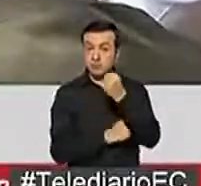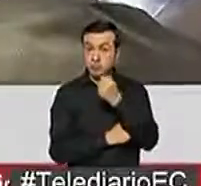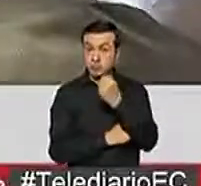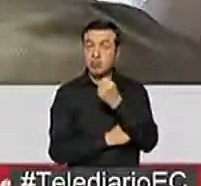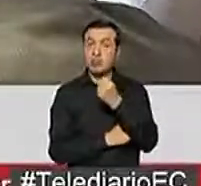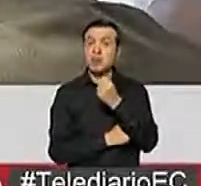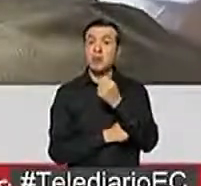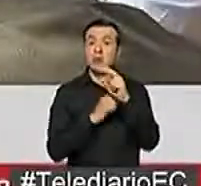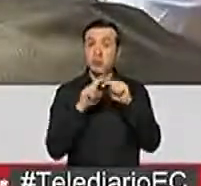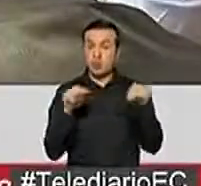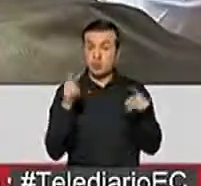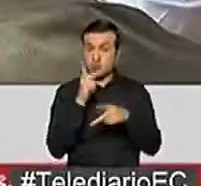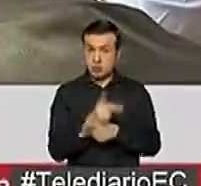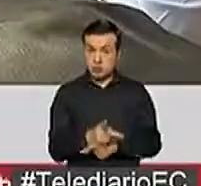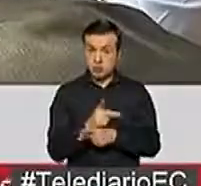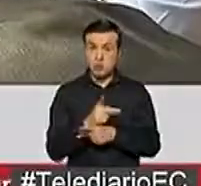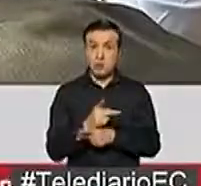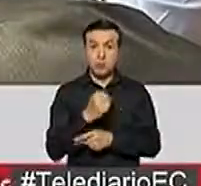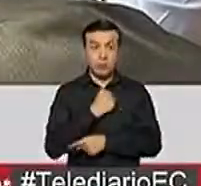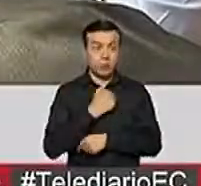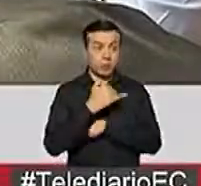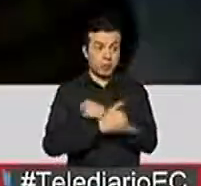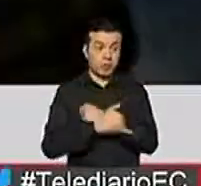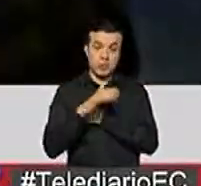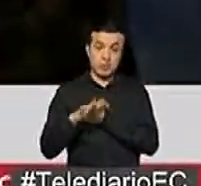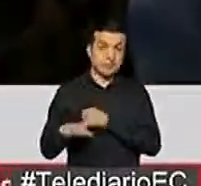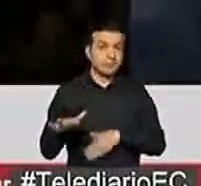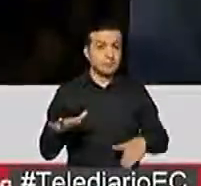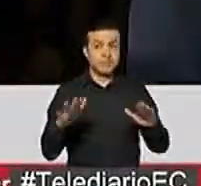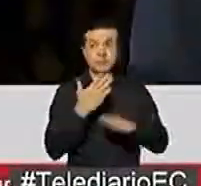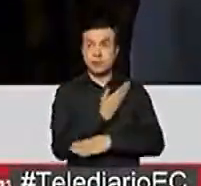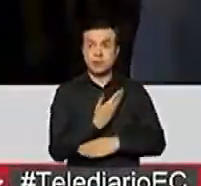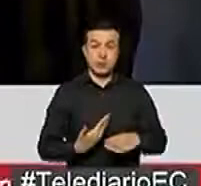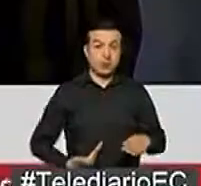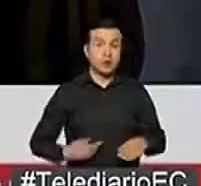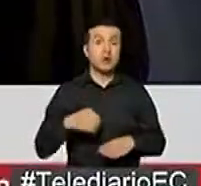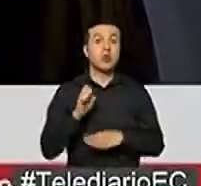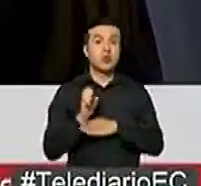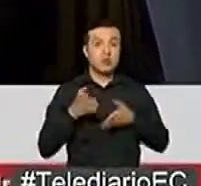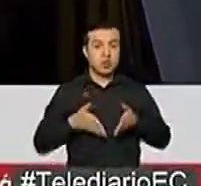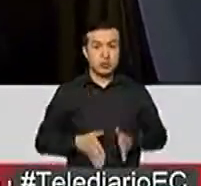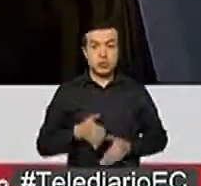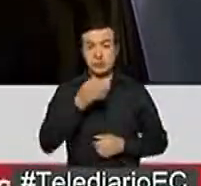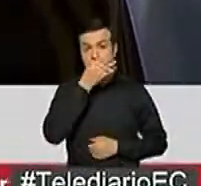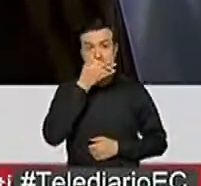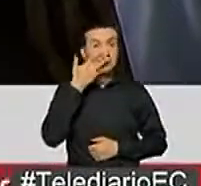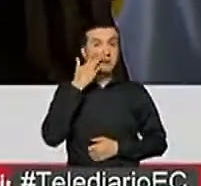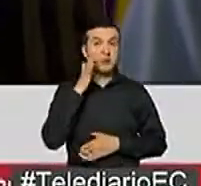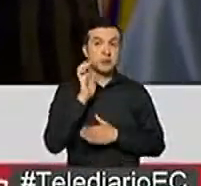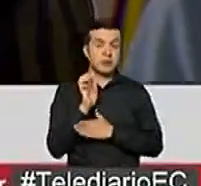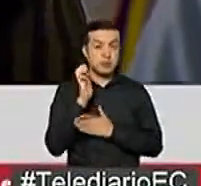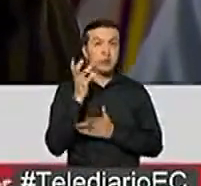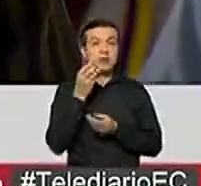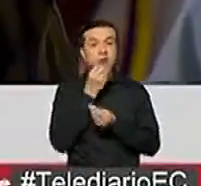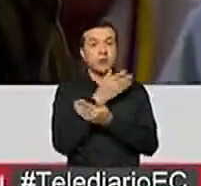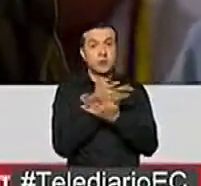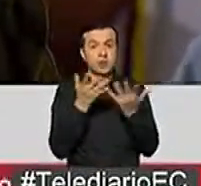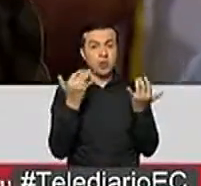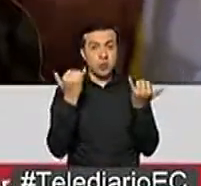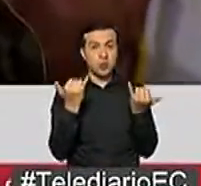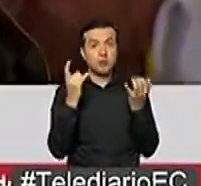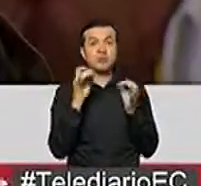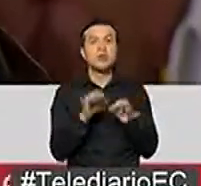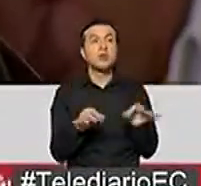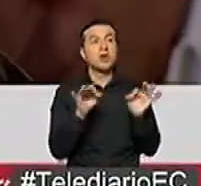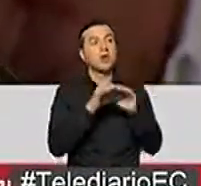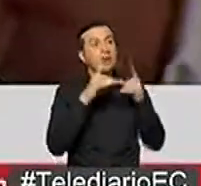ya trasciende a nuestros propios países. El presidente de Ecuador, nacido en la Amazonía ecuatoriana, indicó que es hora de pasar